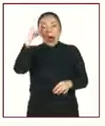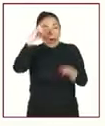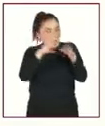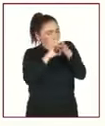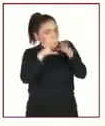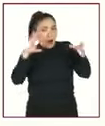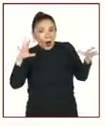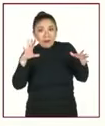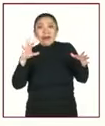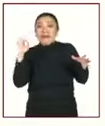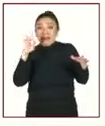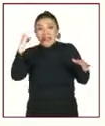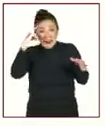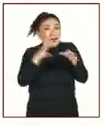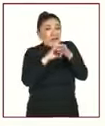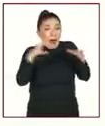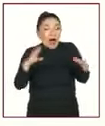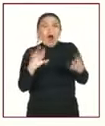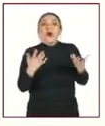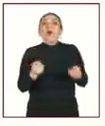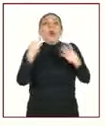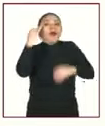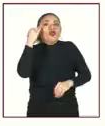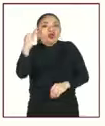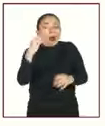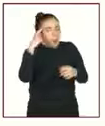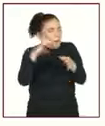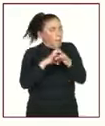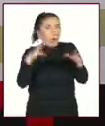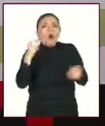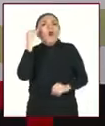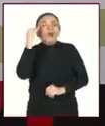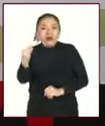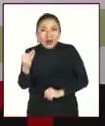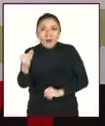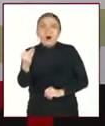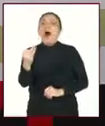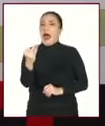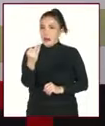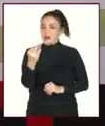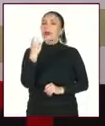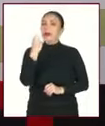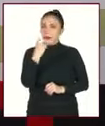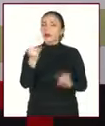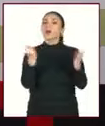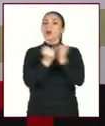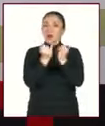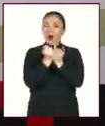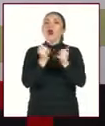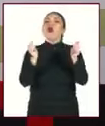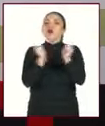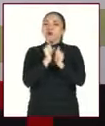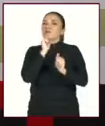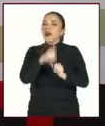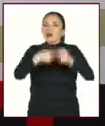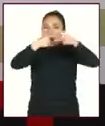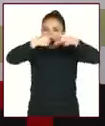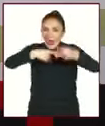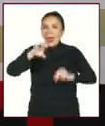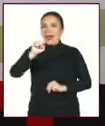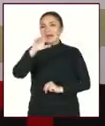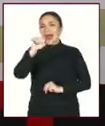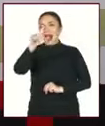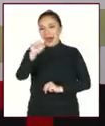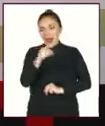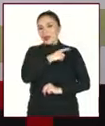conciencia. Si perdió la conciencia, valorar cuánto tiempo perdió la conciencia. Y aquí es donde entra también nuestra escala de coma de